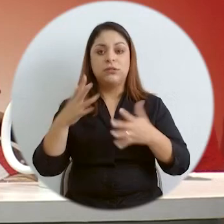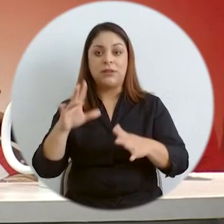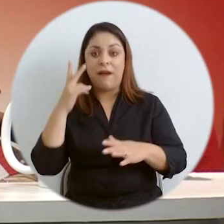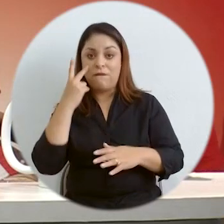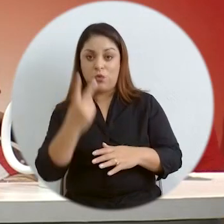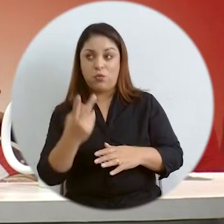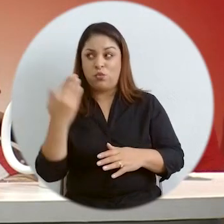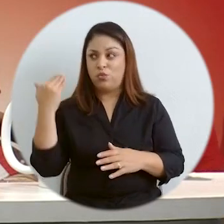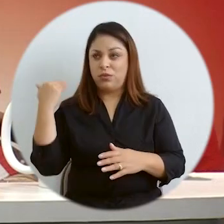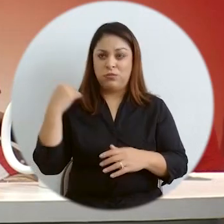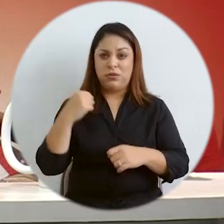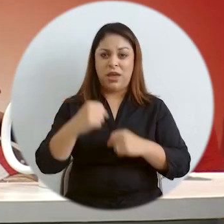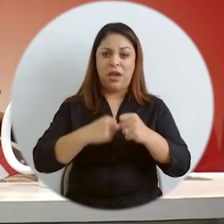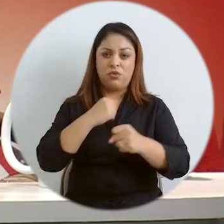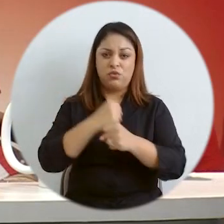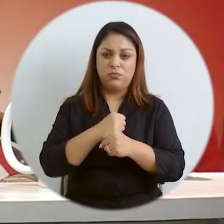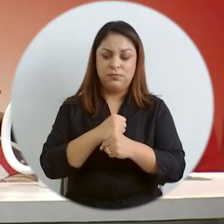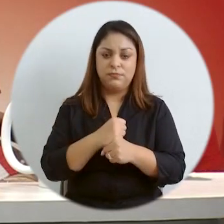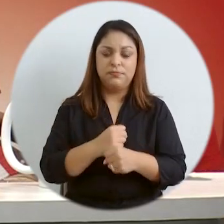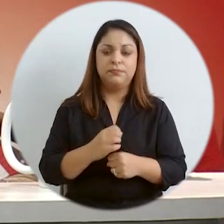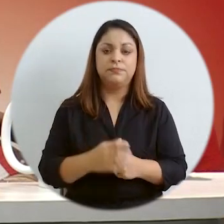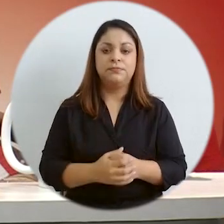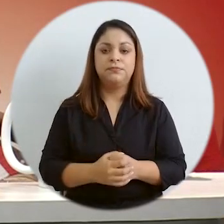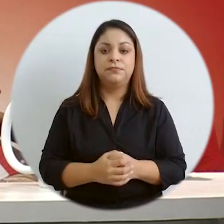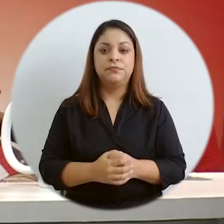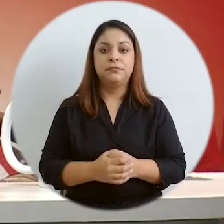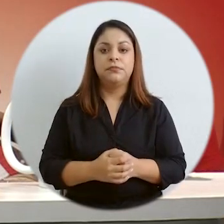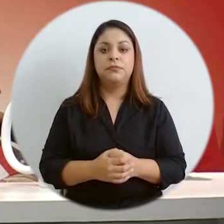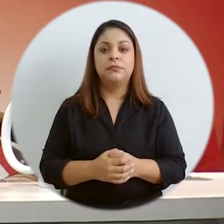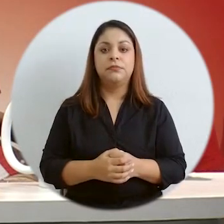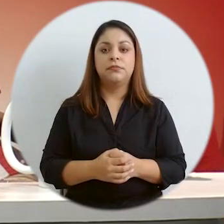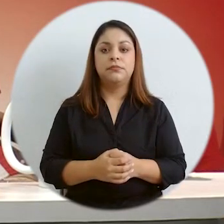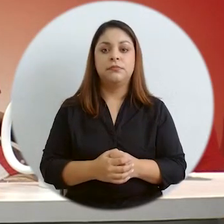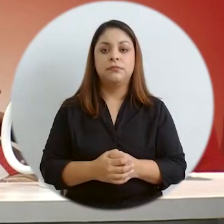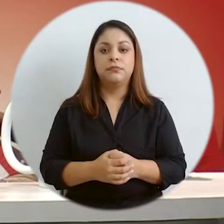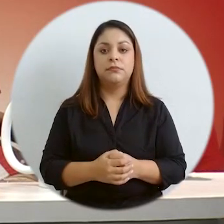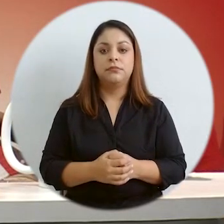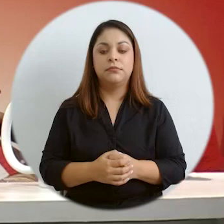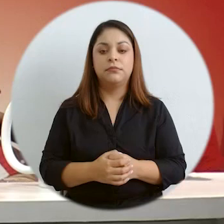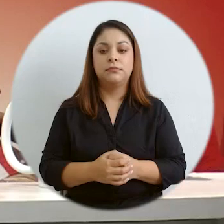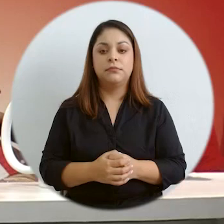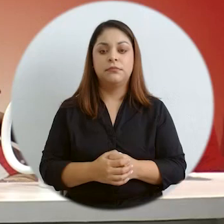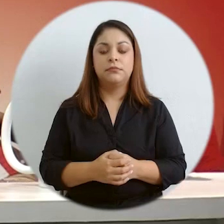los últimos decenios, décadas, que más bien ese